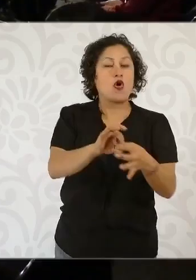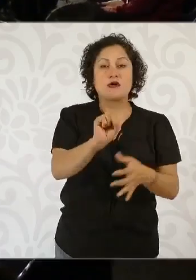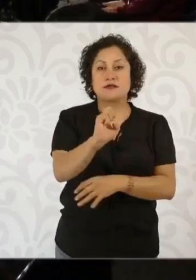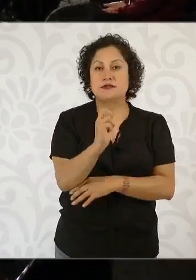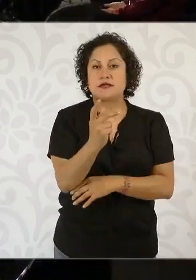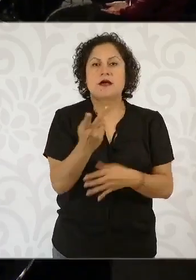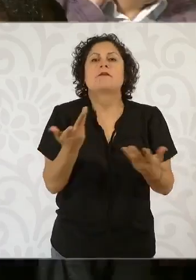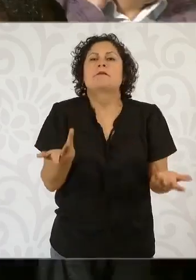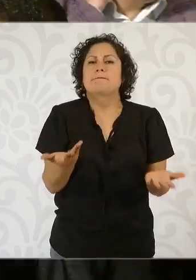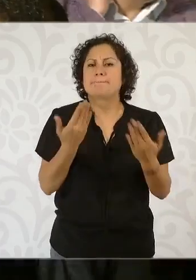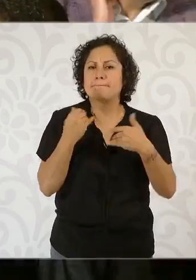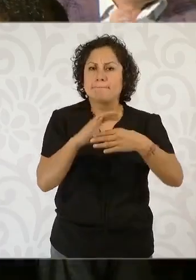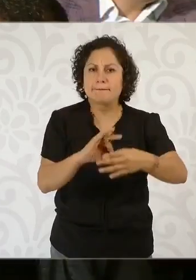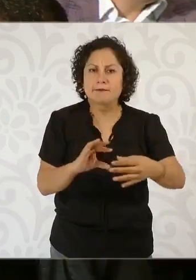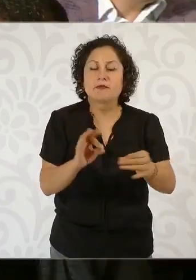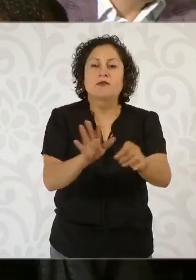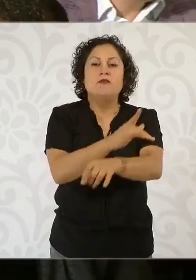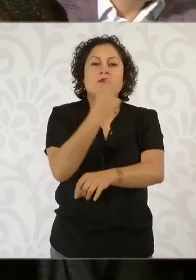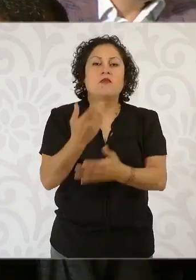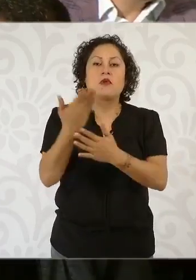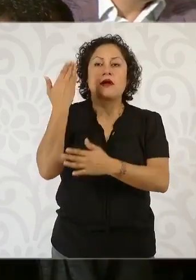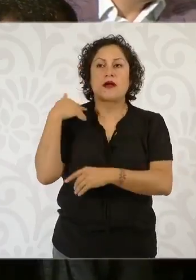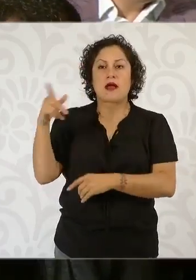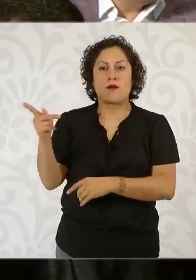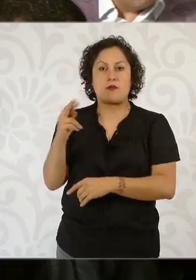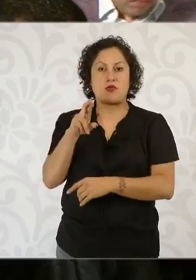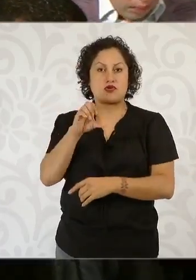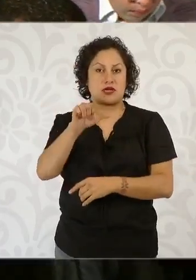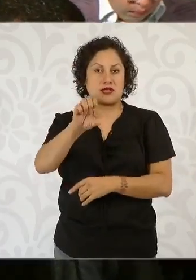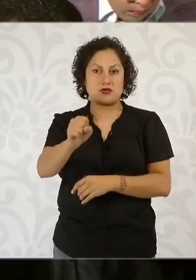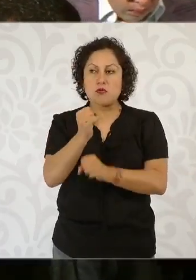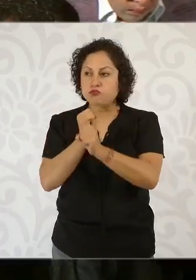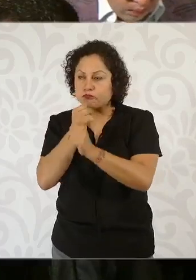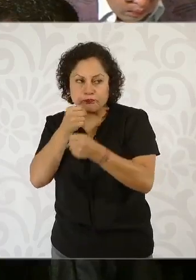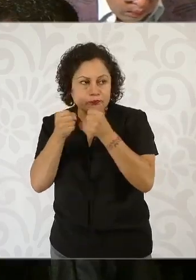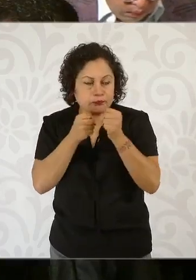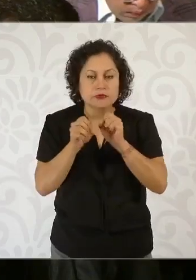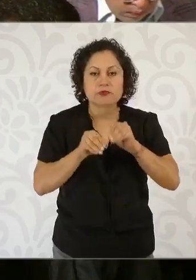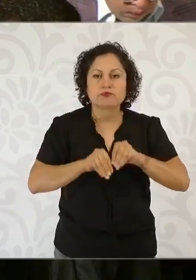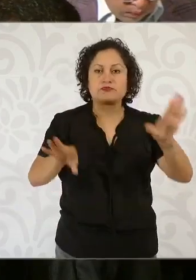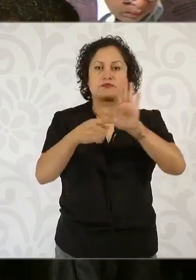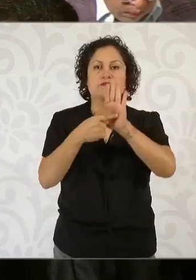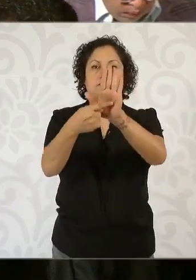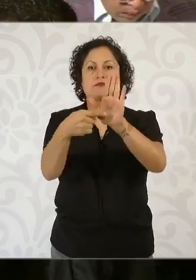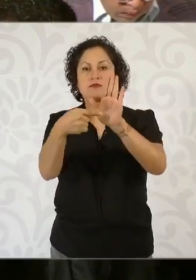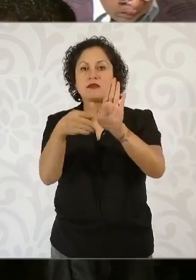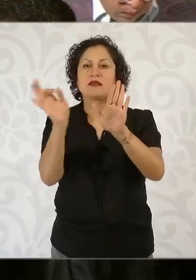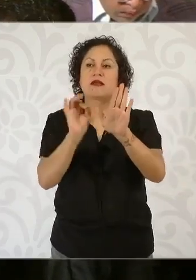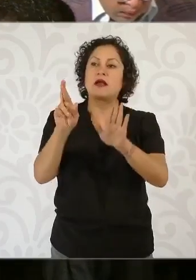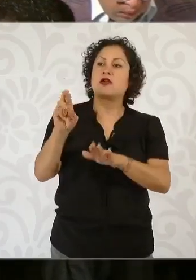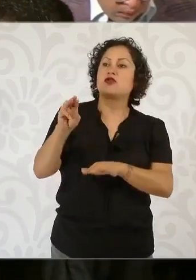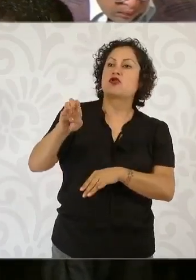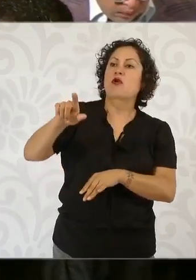sobre todo con el tema de un reportaje publicado en Proceso en el que habla de quién pudiera estar también asesorando a Rommel Pacheco,